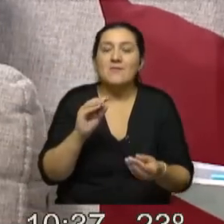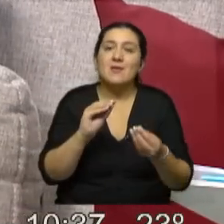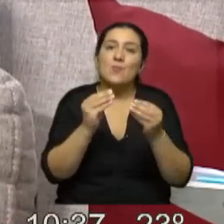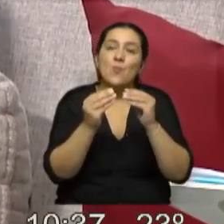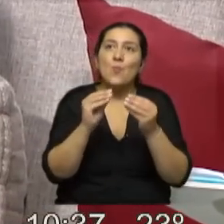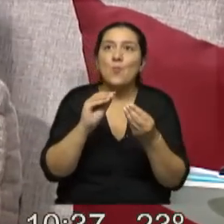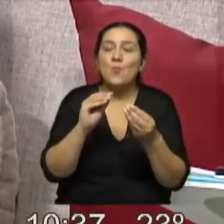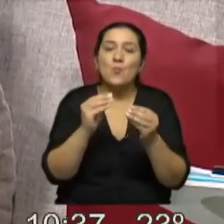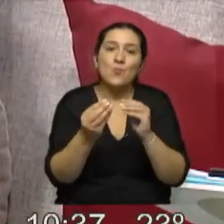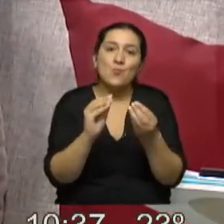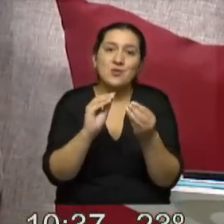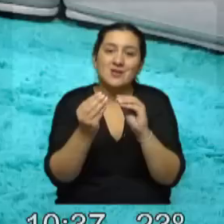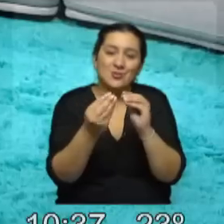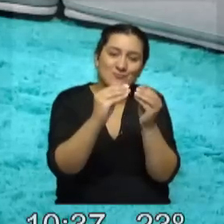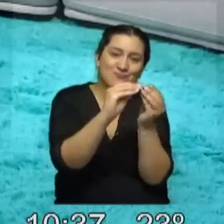besaban